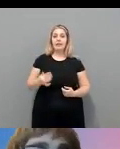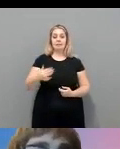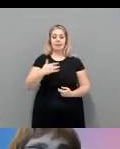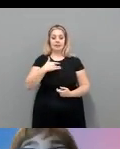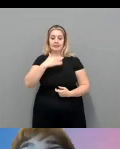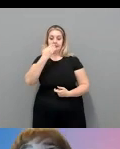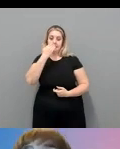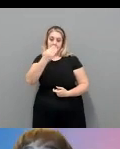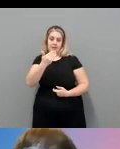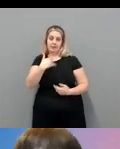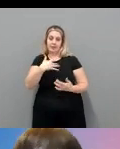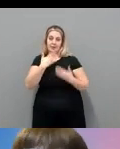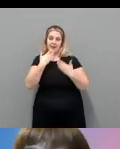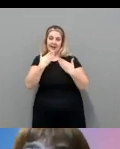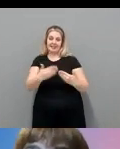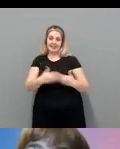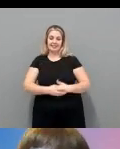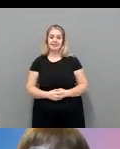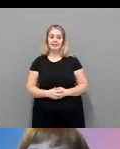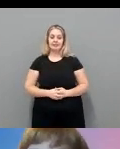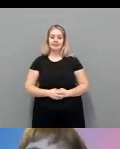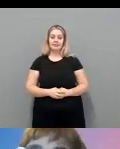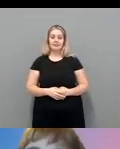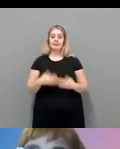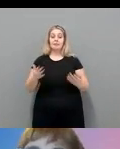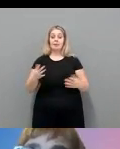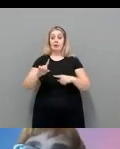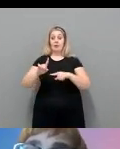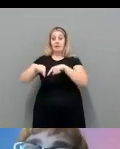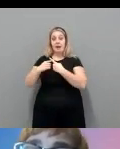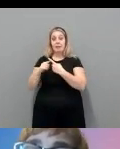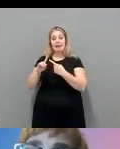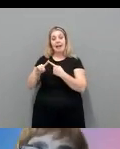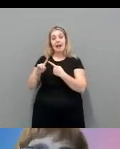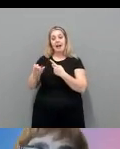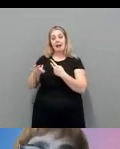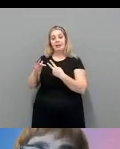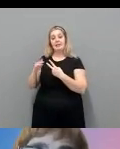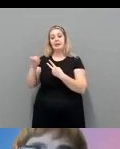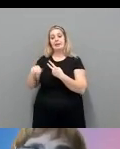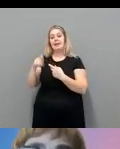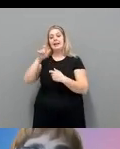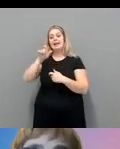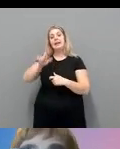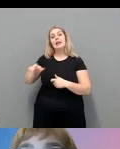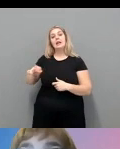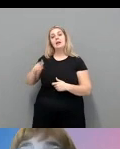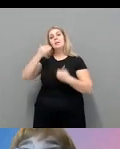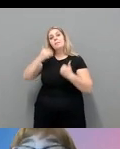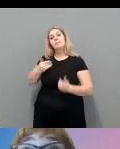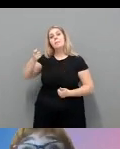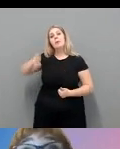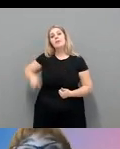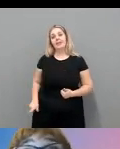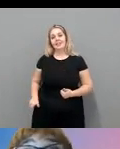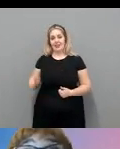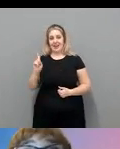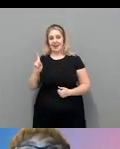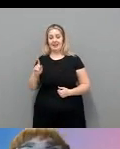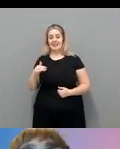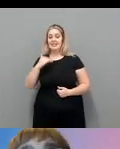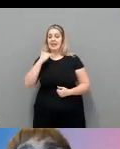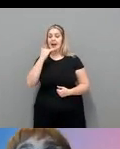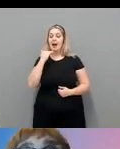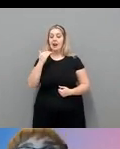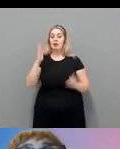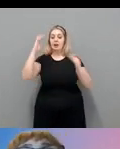te lo agradezco. Pero junto a la familia necesitamos recursos humanos profesionales. Y algo que carece mucho